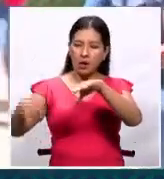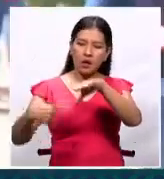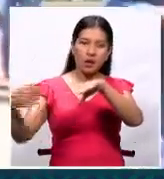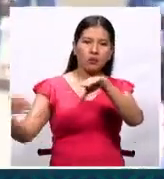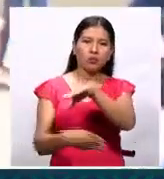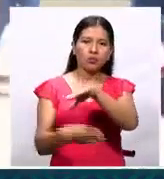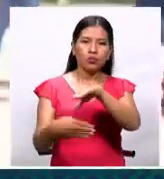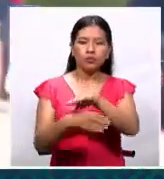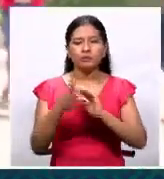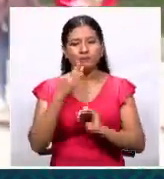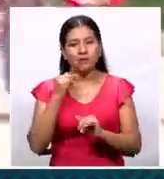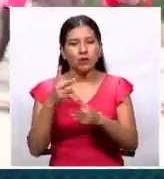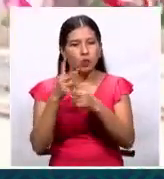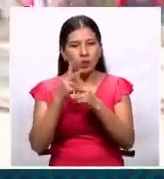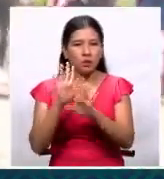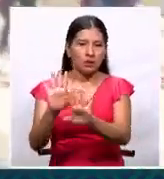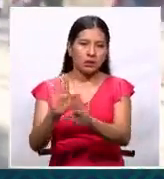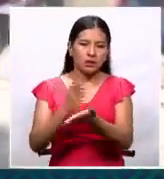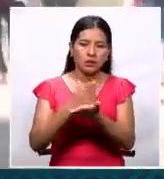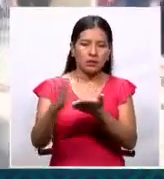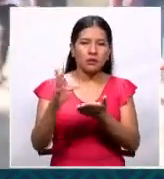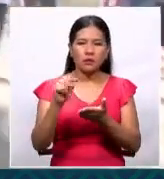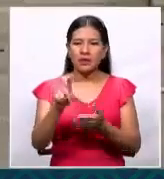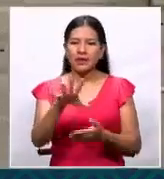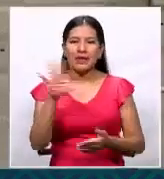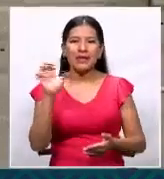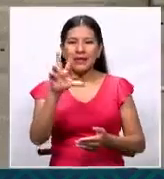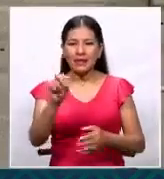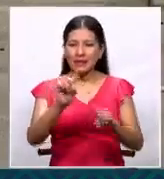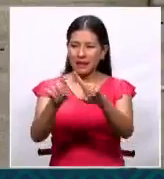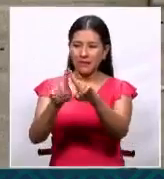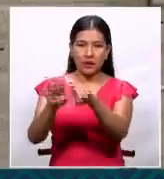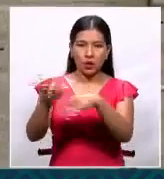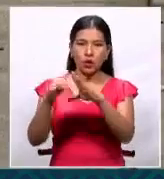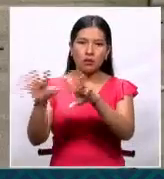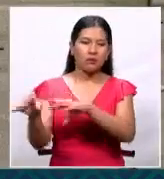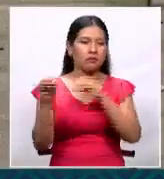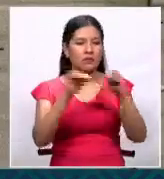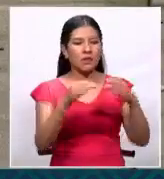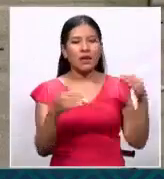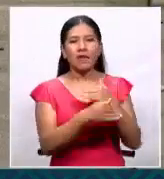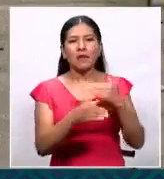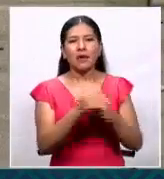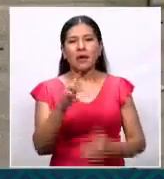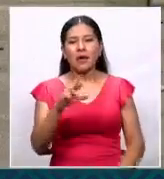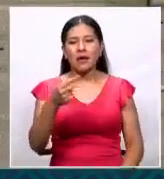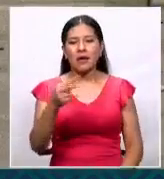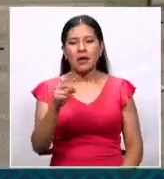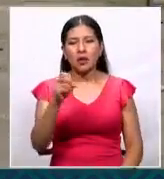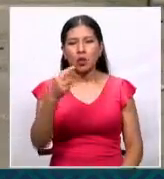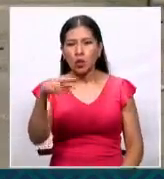preventivo y traslado de los más de 530 artesanos a la avenida Argandoña y del Ejército.